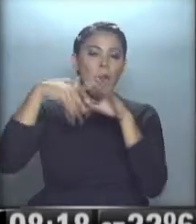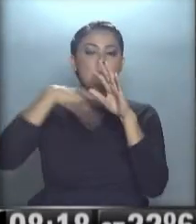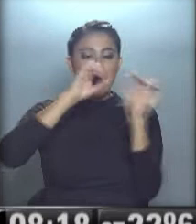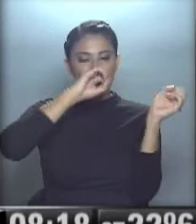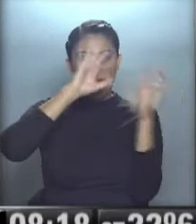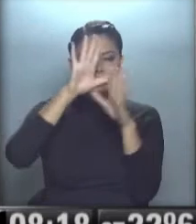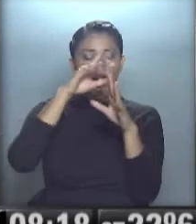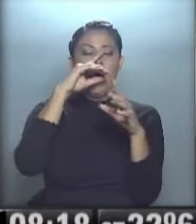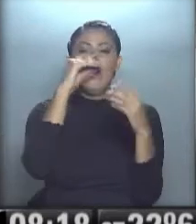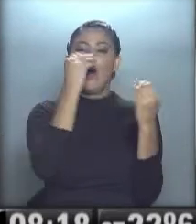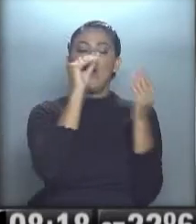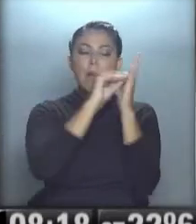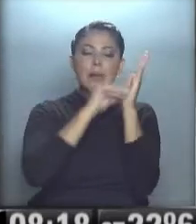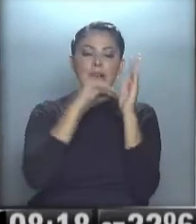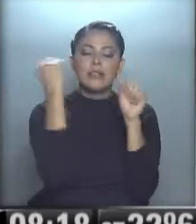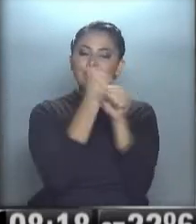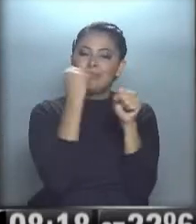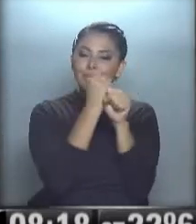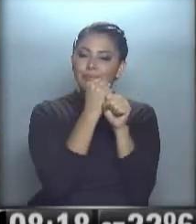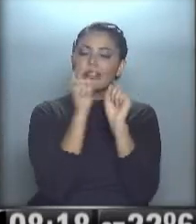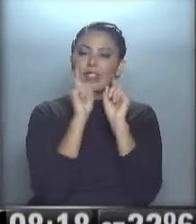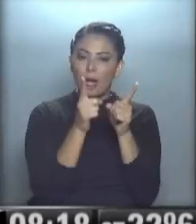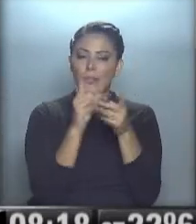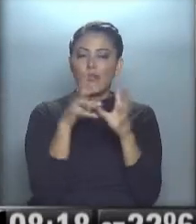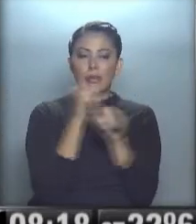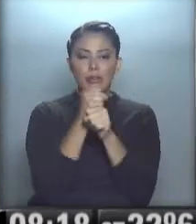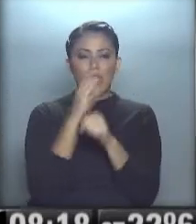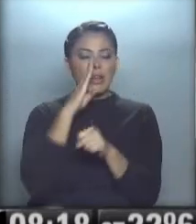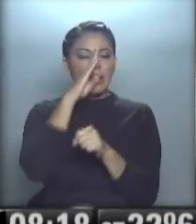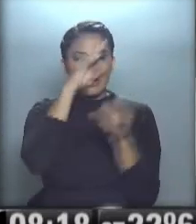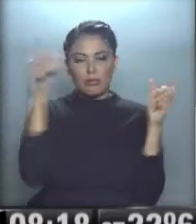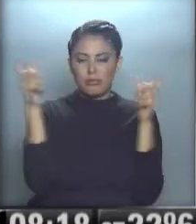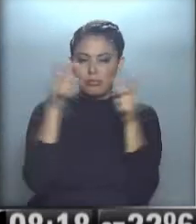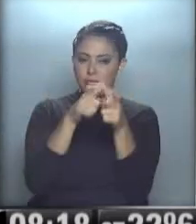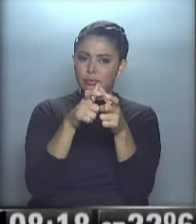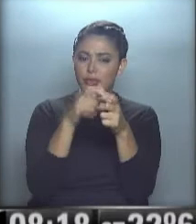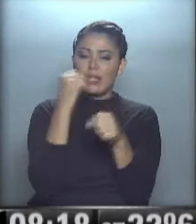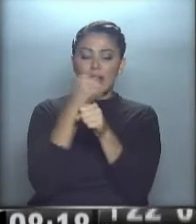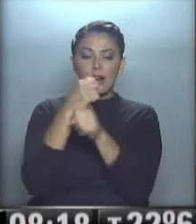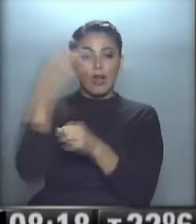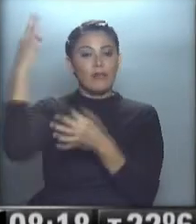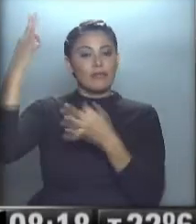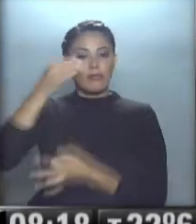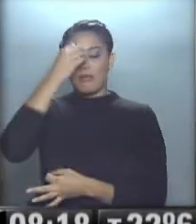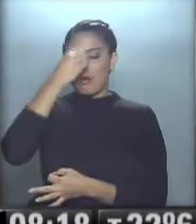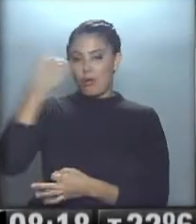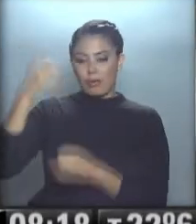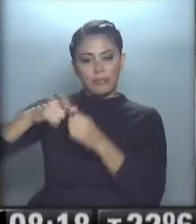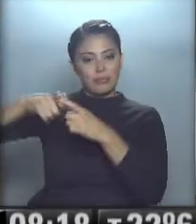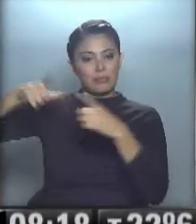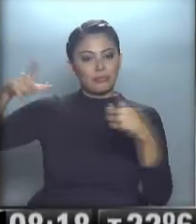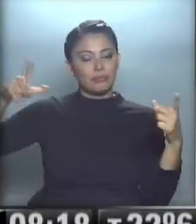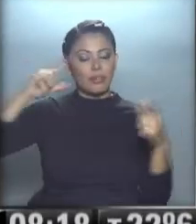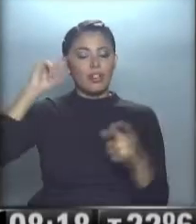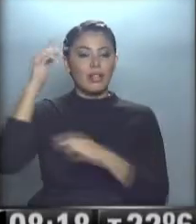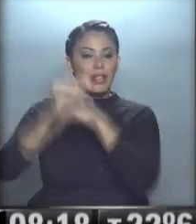la formación de precios, promover reducción de la informalidad laboral, sostener y expandir el empleo y garantizar un desarrollo